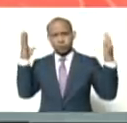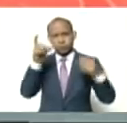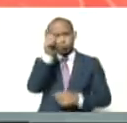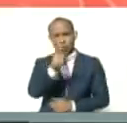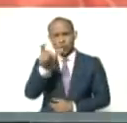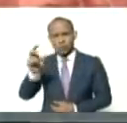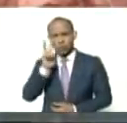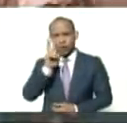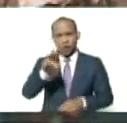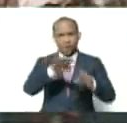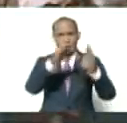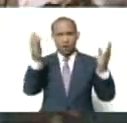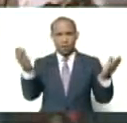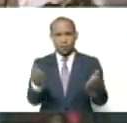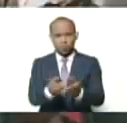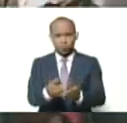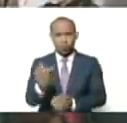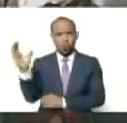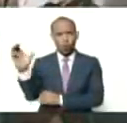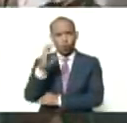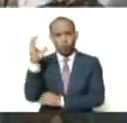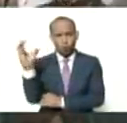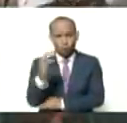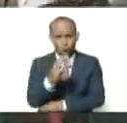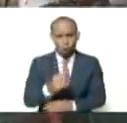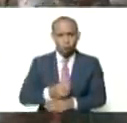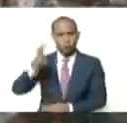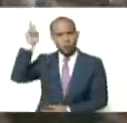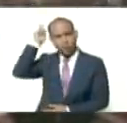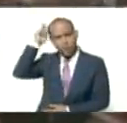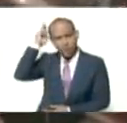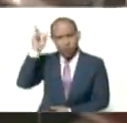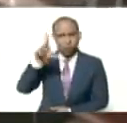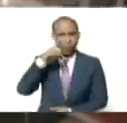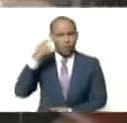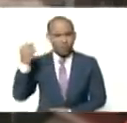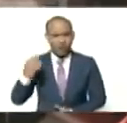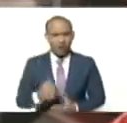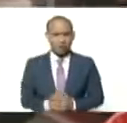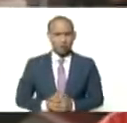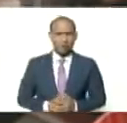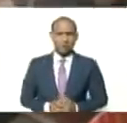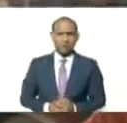nos ve en Bogotá, Lima, París, Pekín,